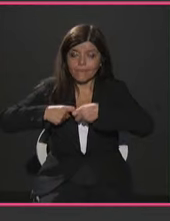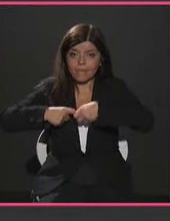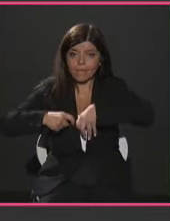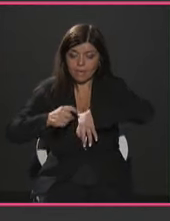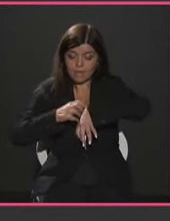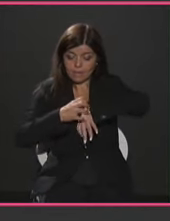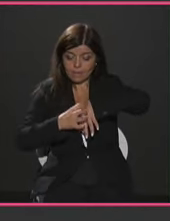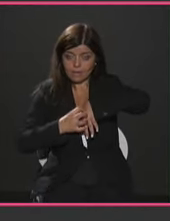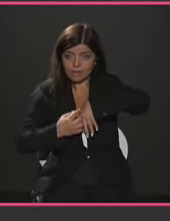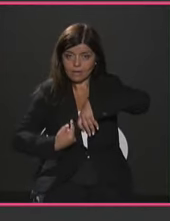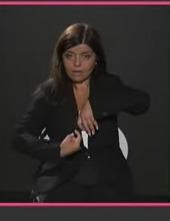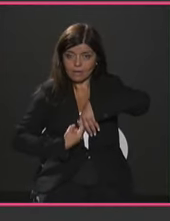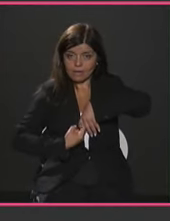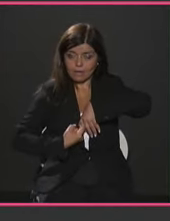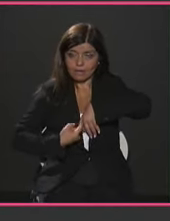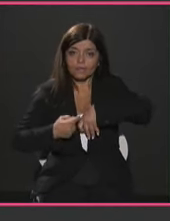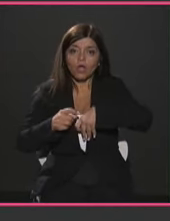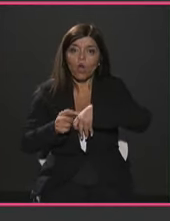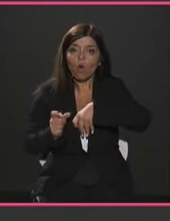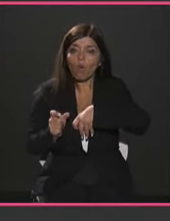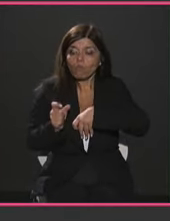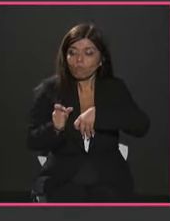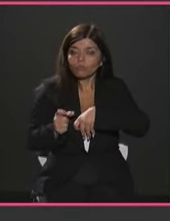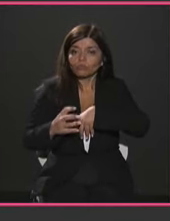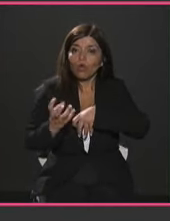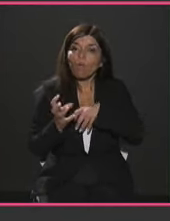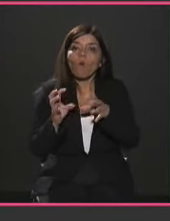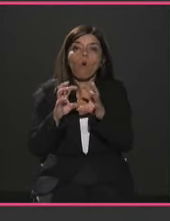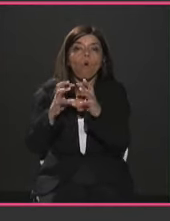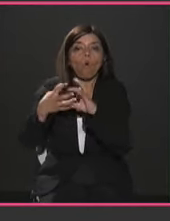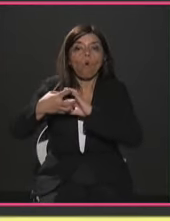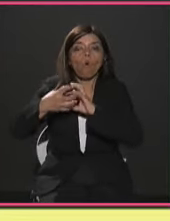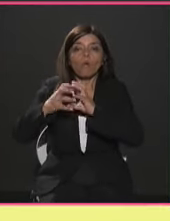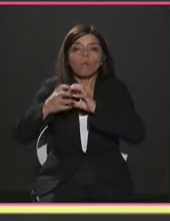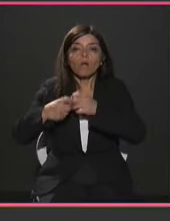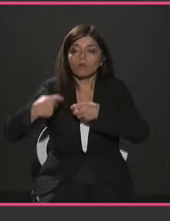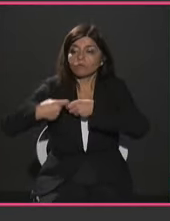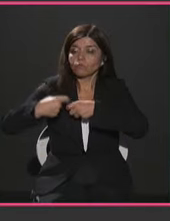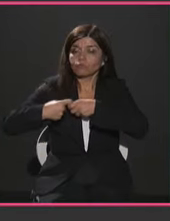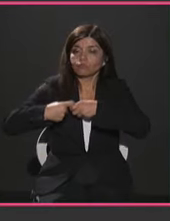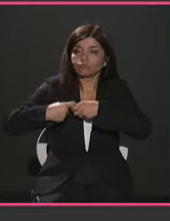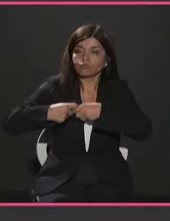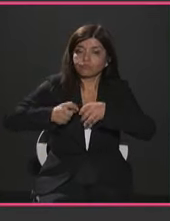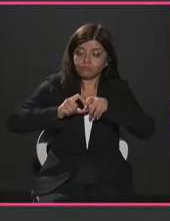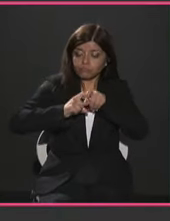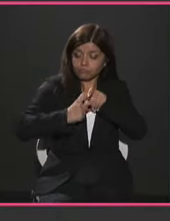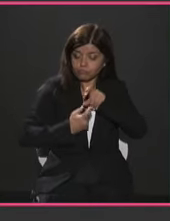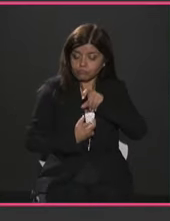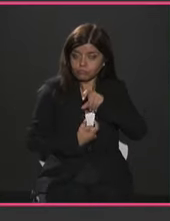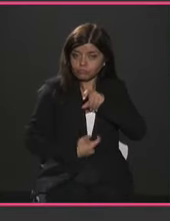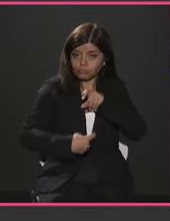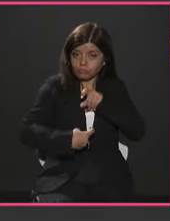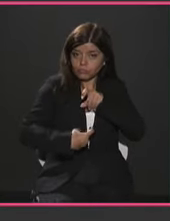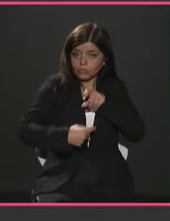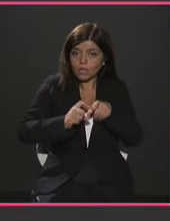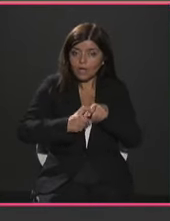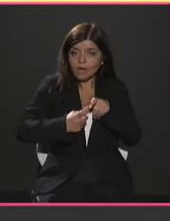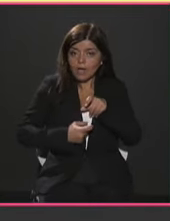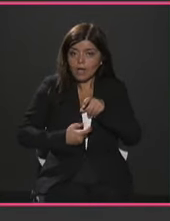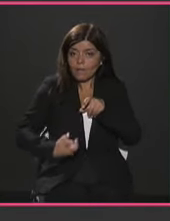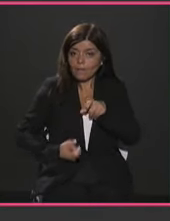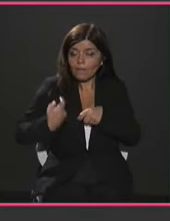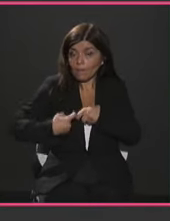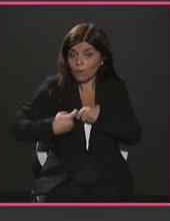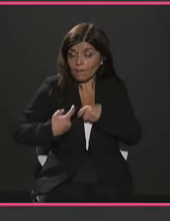tenía ahí del tamaño de una pequeña pelota en sus intestinos Lamentablemente dentro de ese